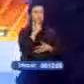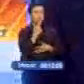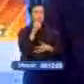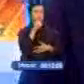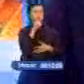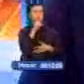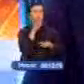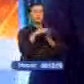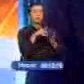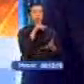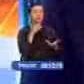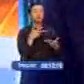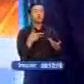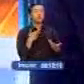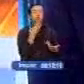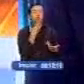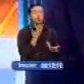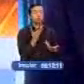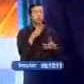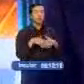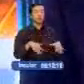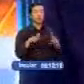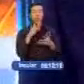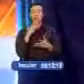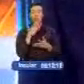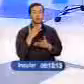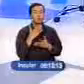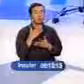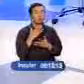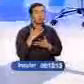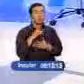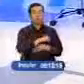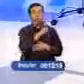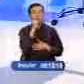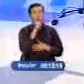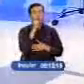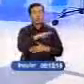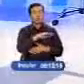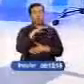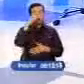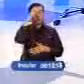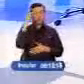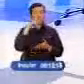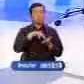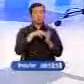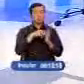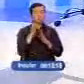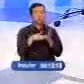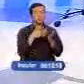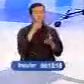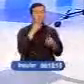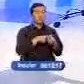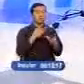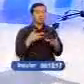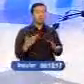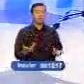quiénes son los muertos, dónde están ubicados, en qué territorio, porque aquí ganó el alcalde Rodas. Entonces los muertos a lo mejor no estaban en Quito, ¿en